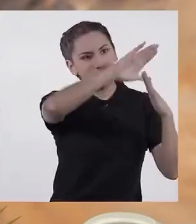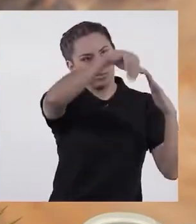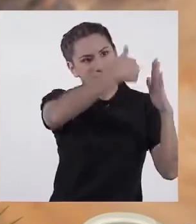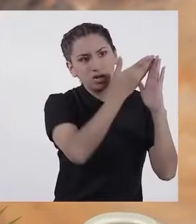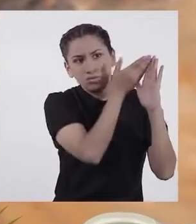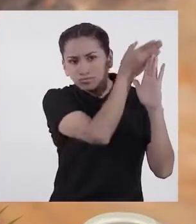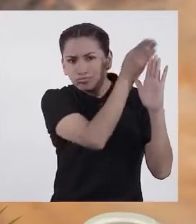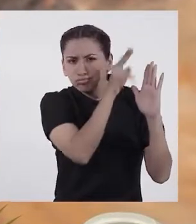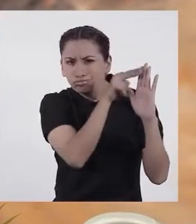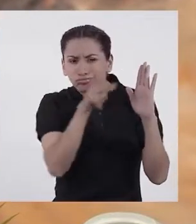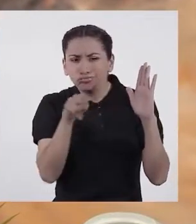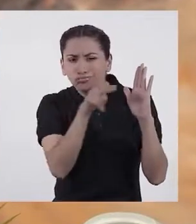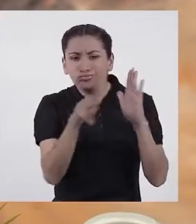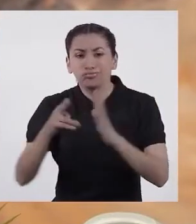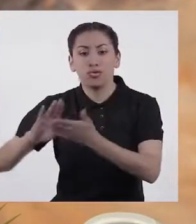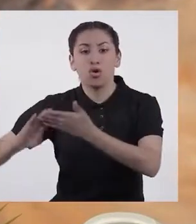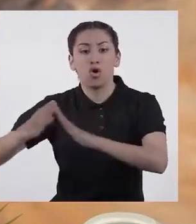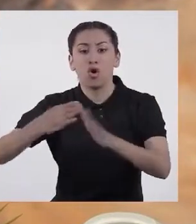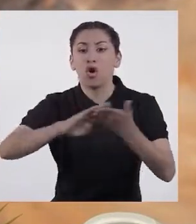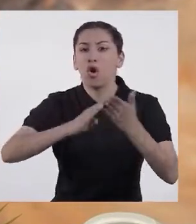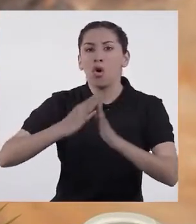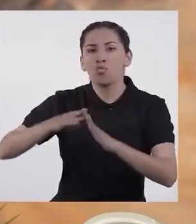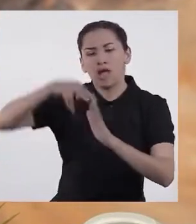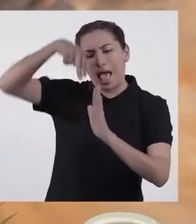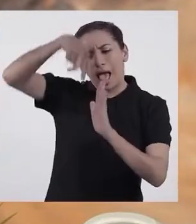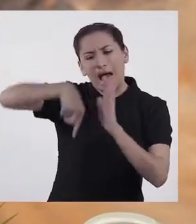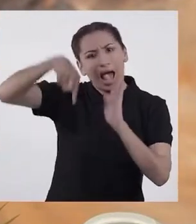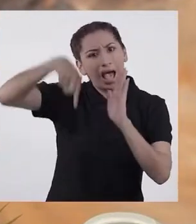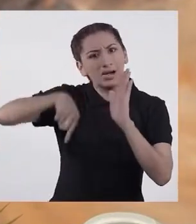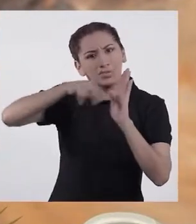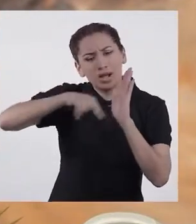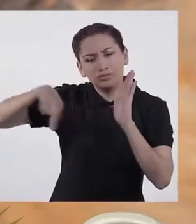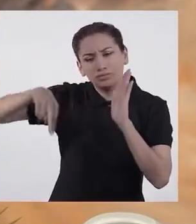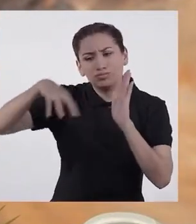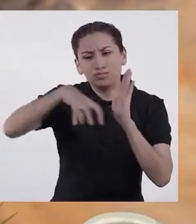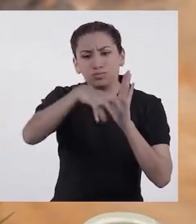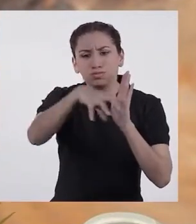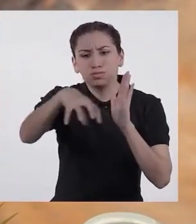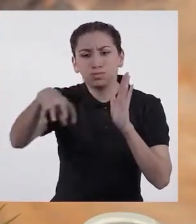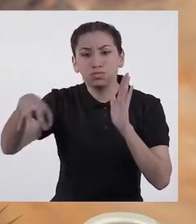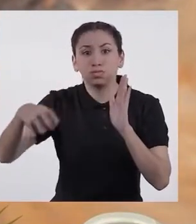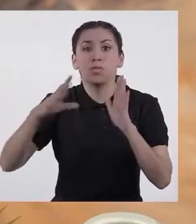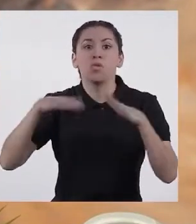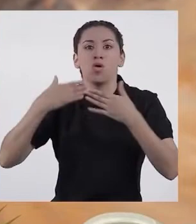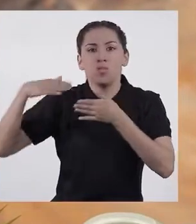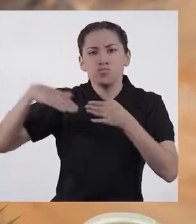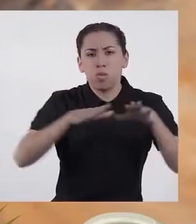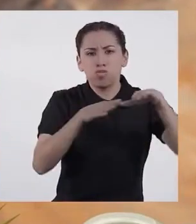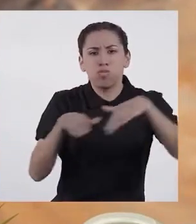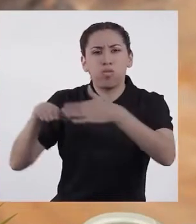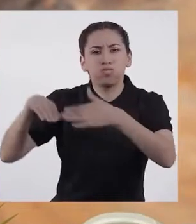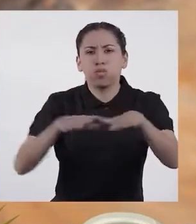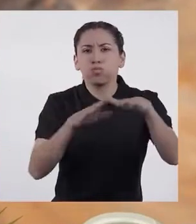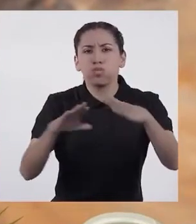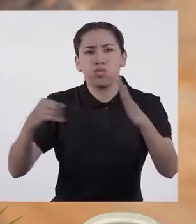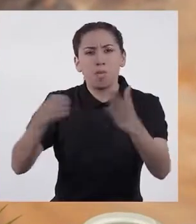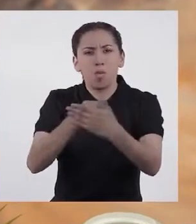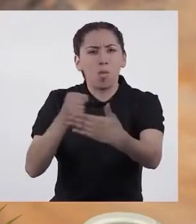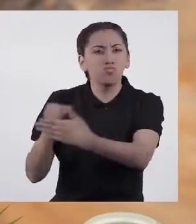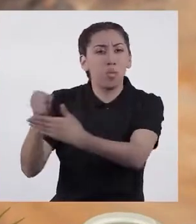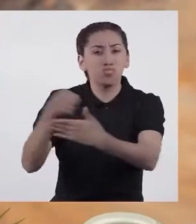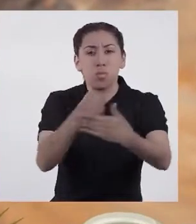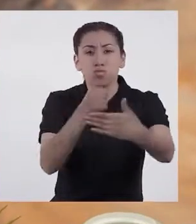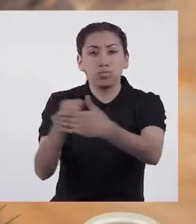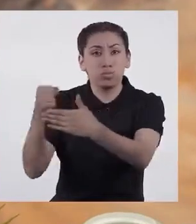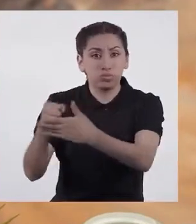los poblados que están en la parte baja de las quebradas, causando daño a todo lo que esté a